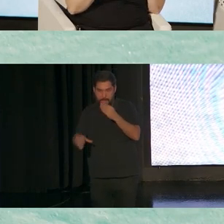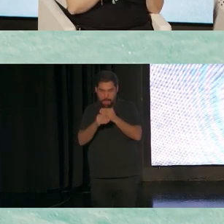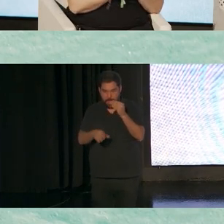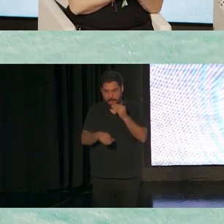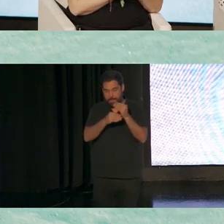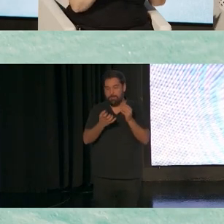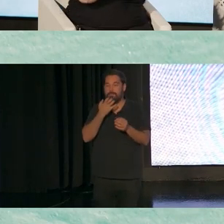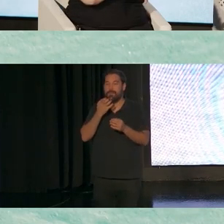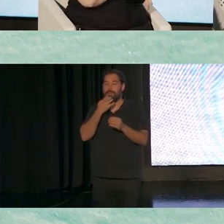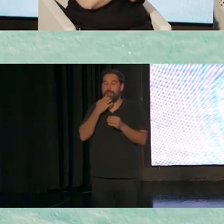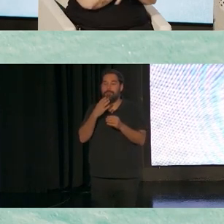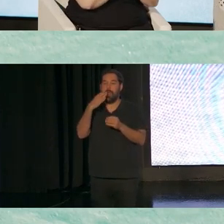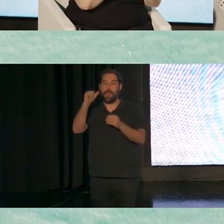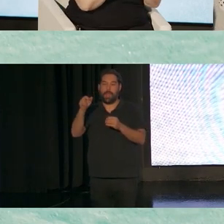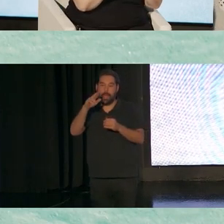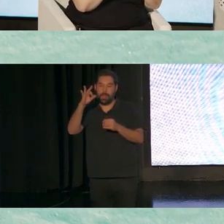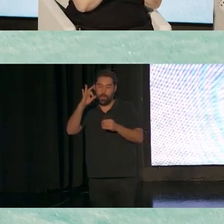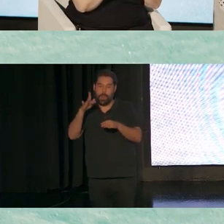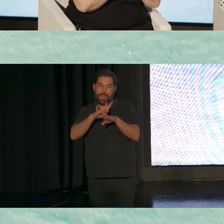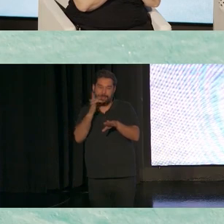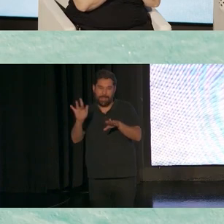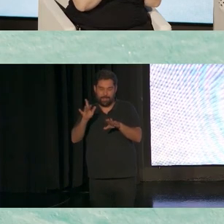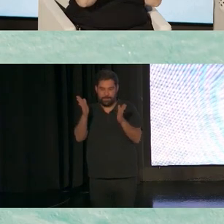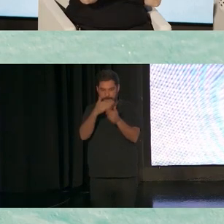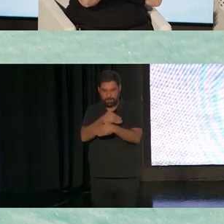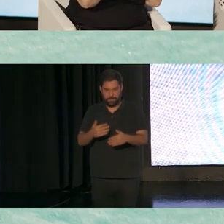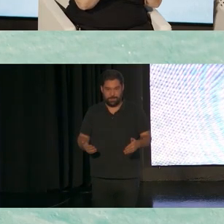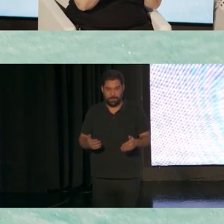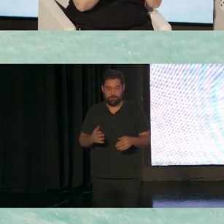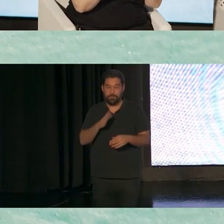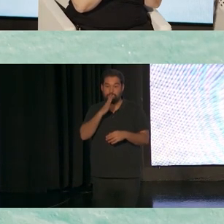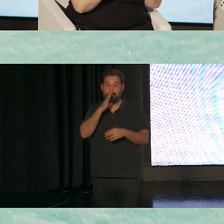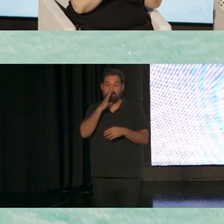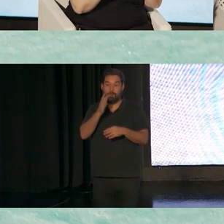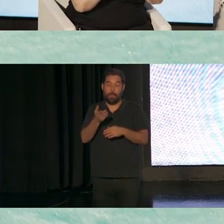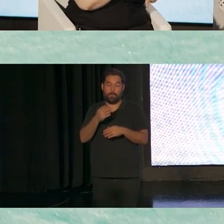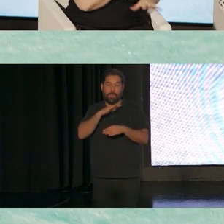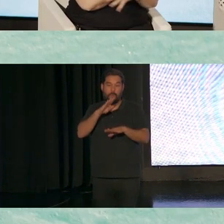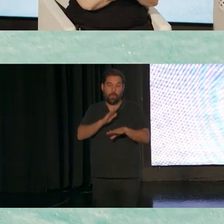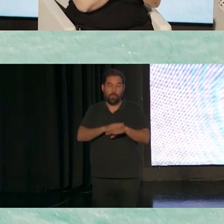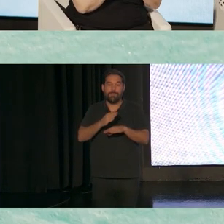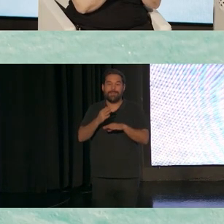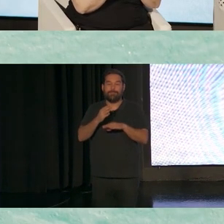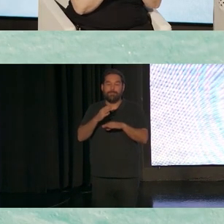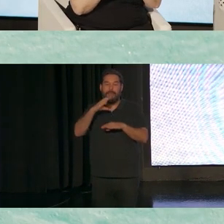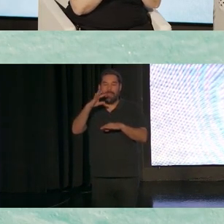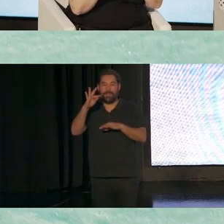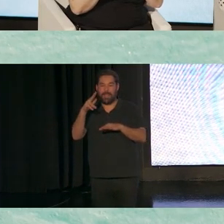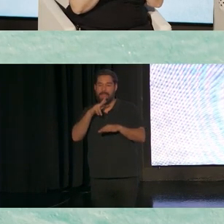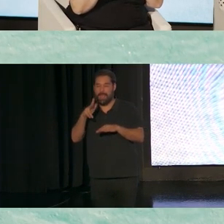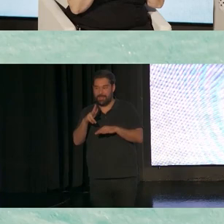ejemplos eh Carol no no tenía sensibilidad por el culpa del fth los corticoides no notaba nada